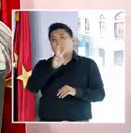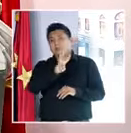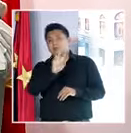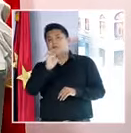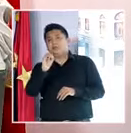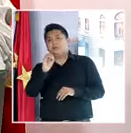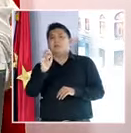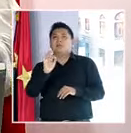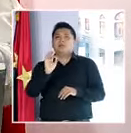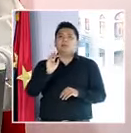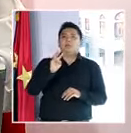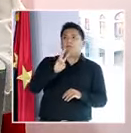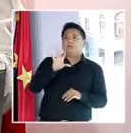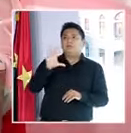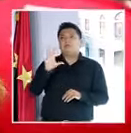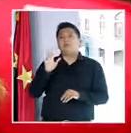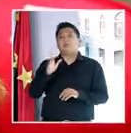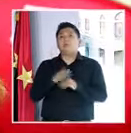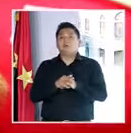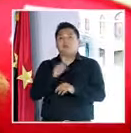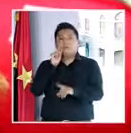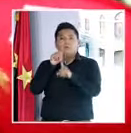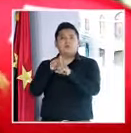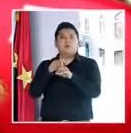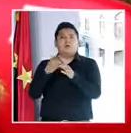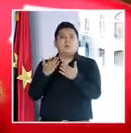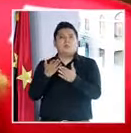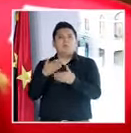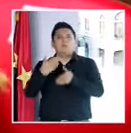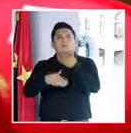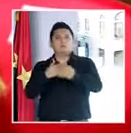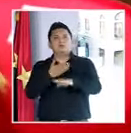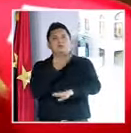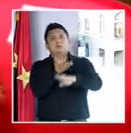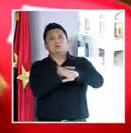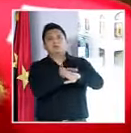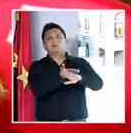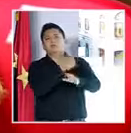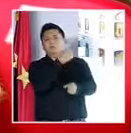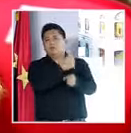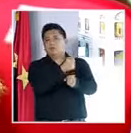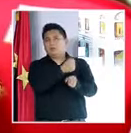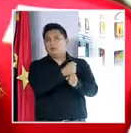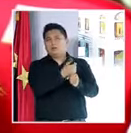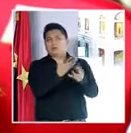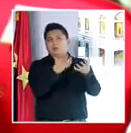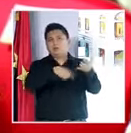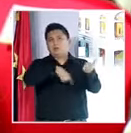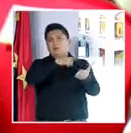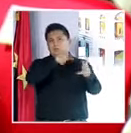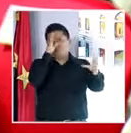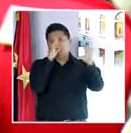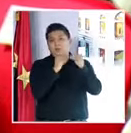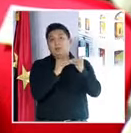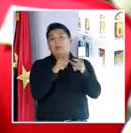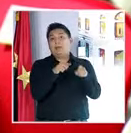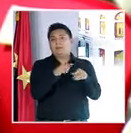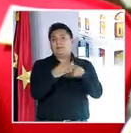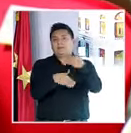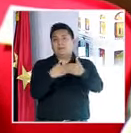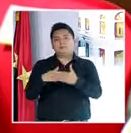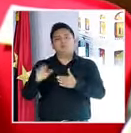35 oferentes, especialmente en los procesos de licitación pública. Estos son avances en materia de